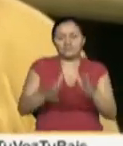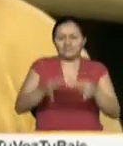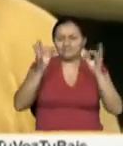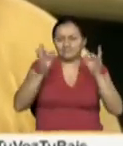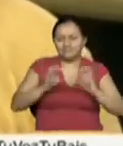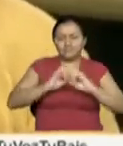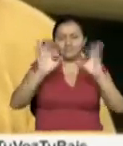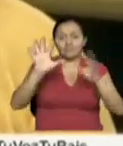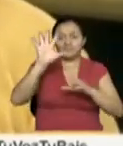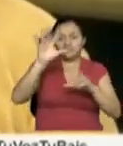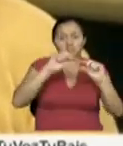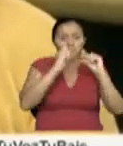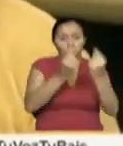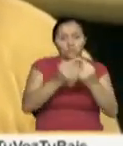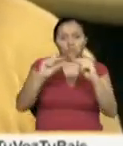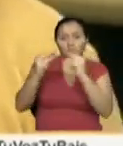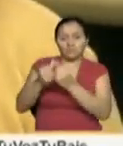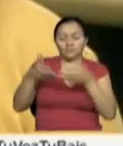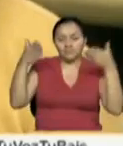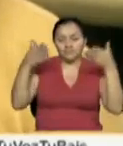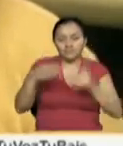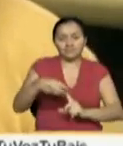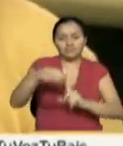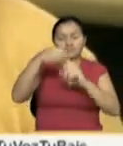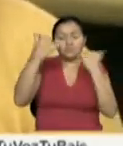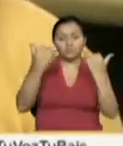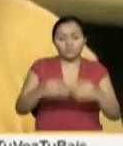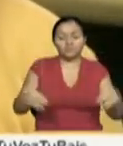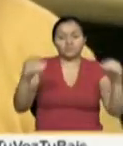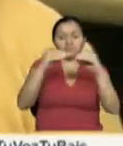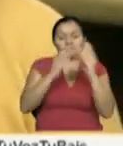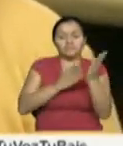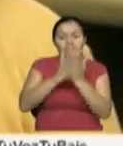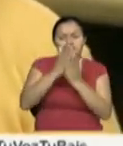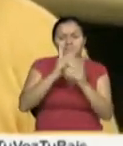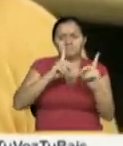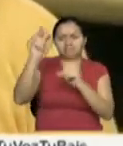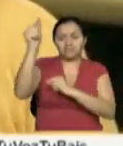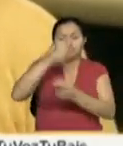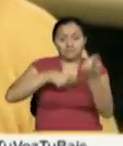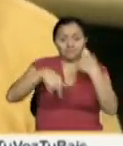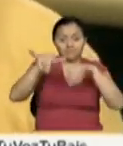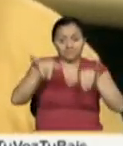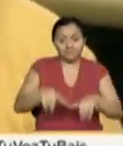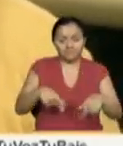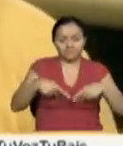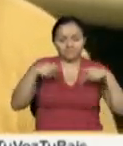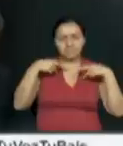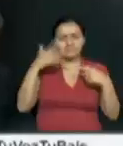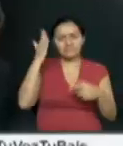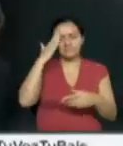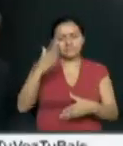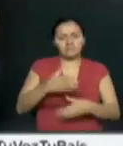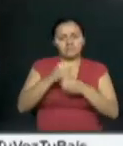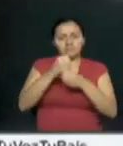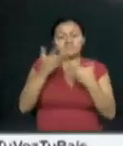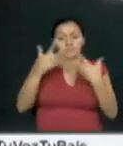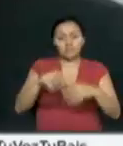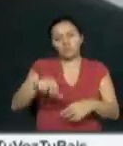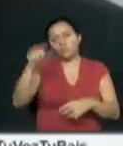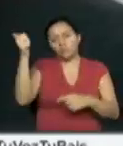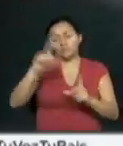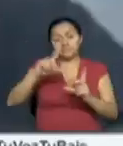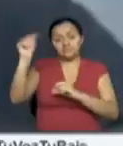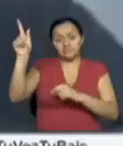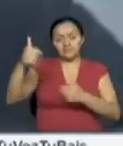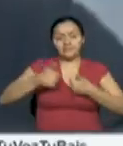esos 5 grupos de atención prioritaria. Como migrantes retornados, tenemos esta ley que nos respalda. Otro migrante manifestó